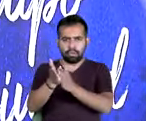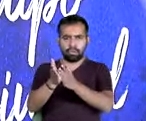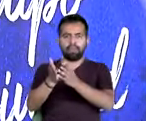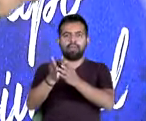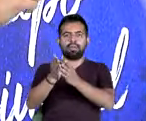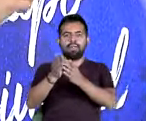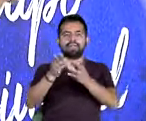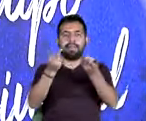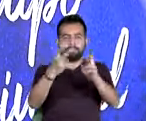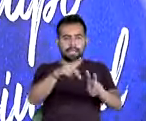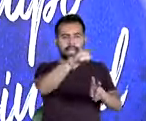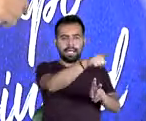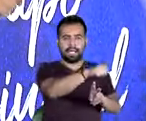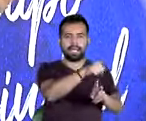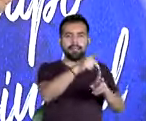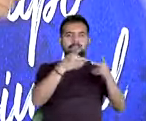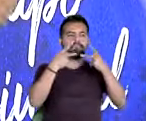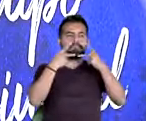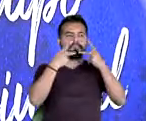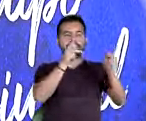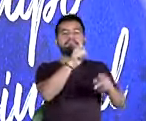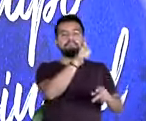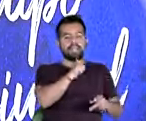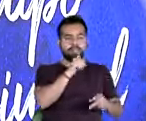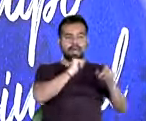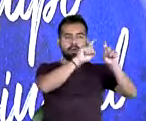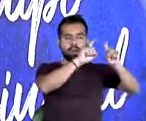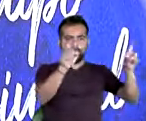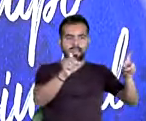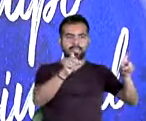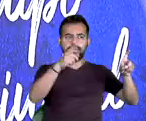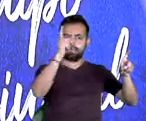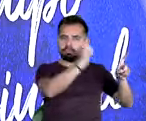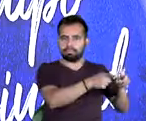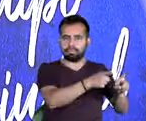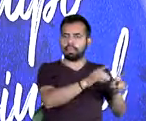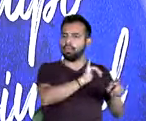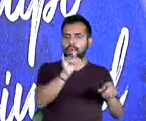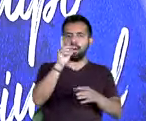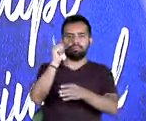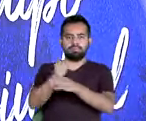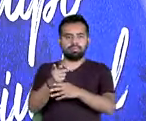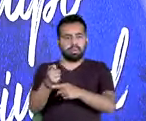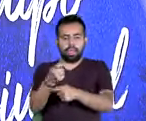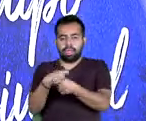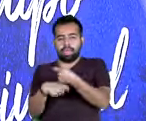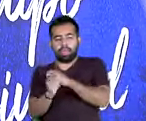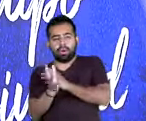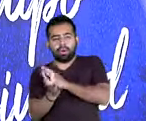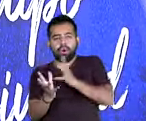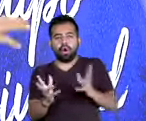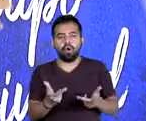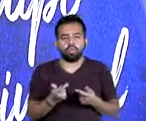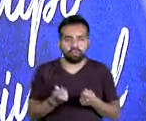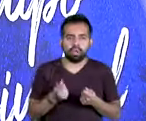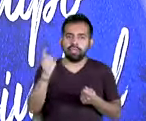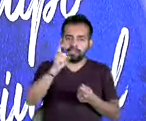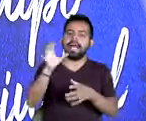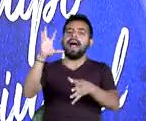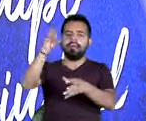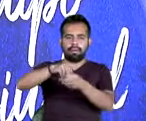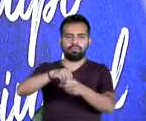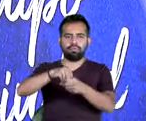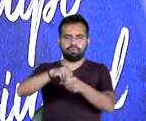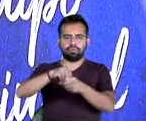que extirpe los operadores privados que estén dispuestos a ofrecer esas coimas. Si queremos combatir la corrupción es desde adentro y